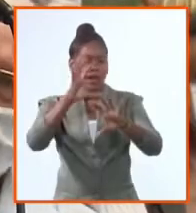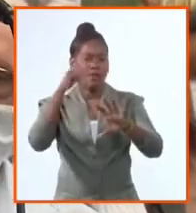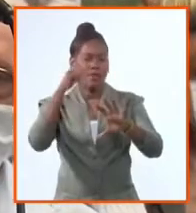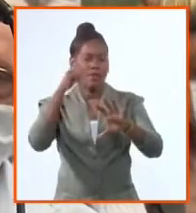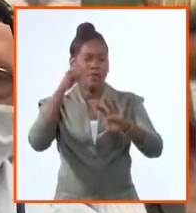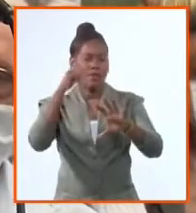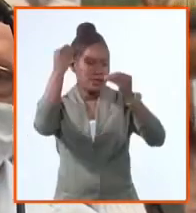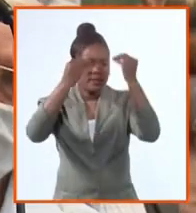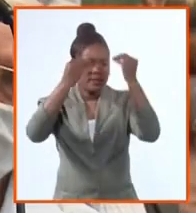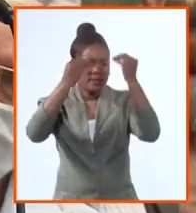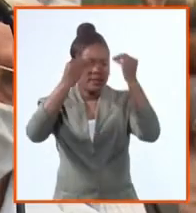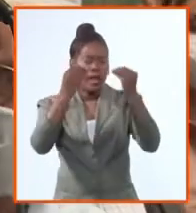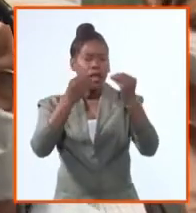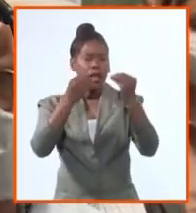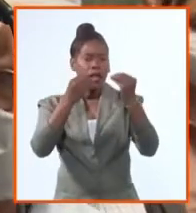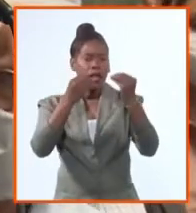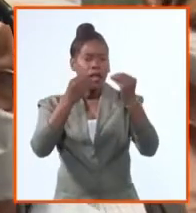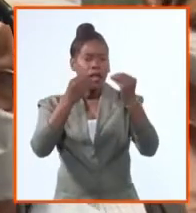la política.